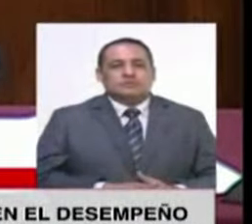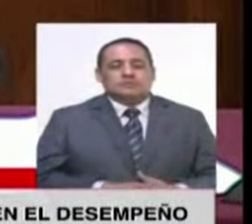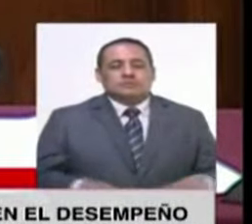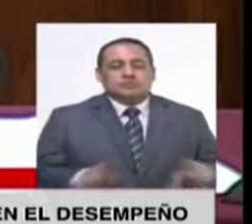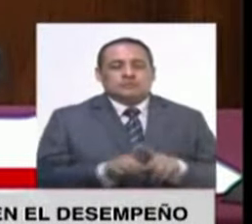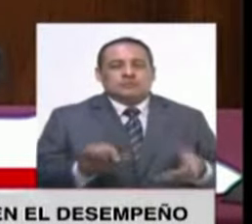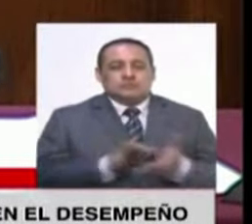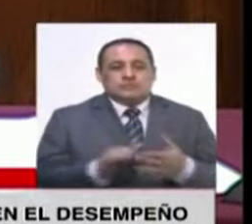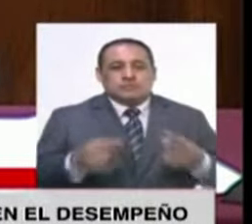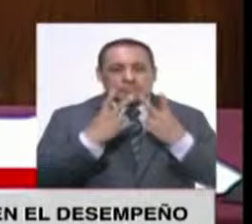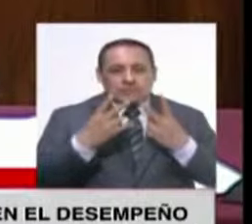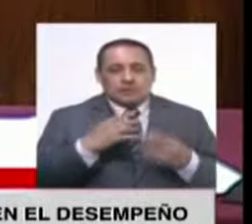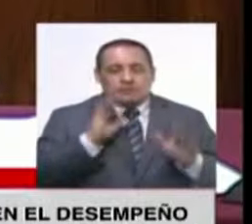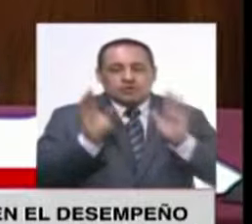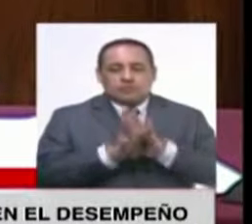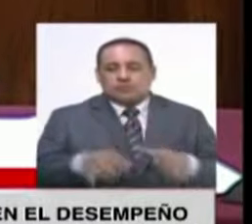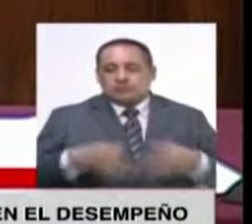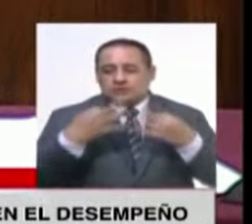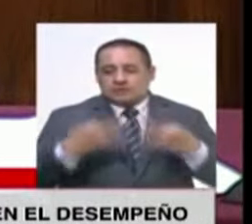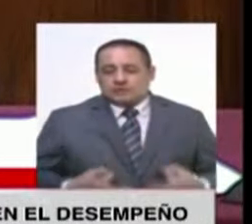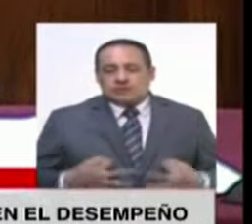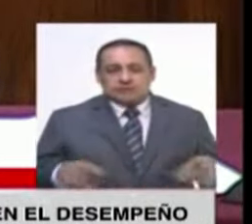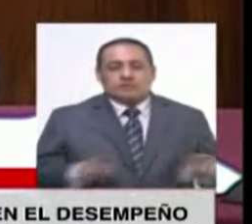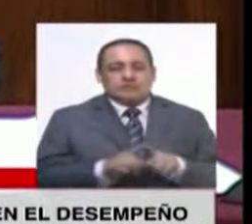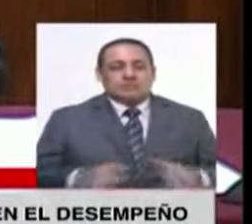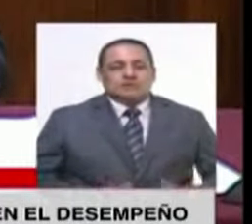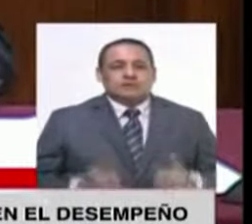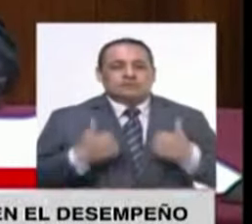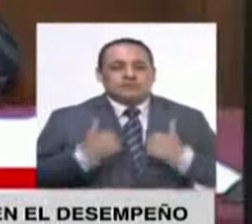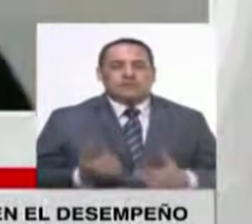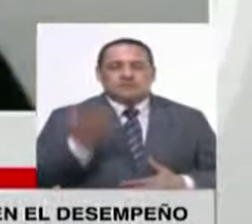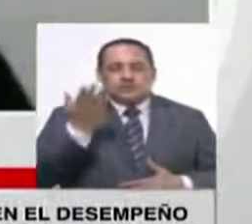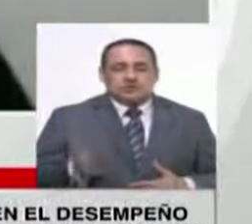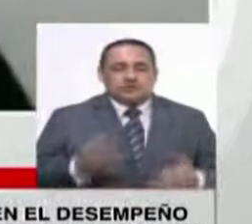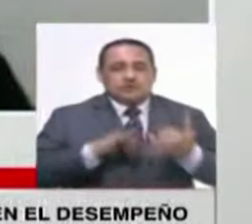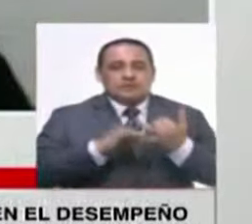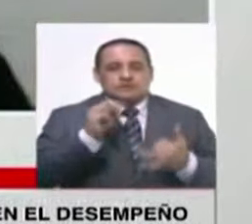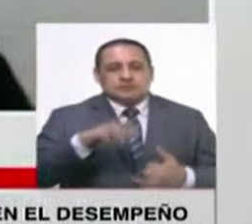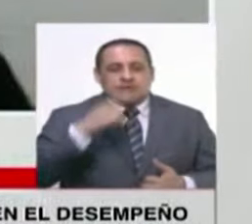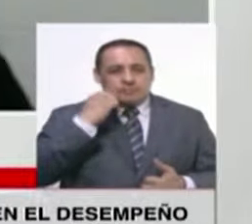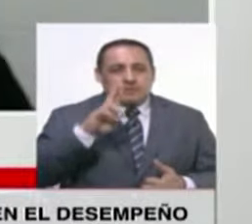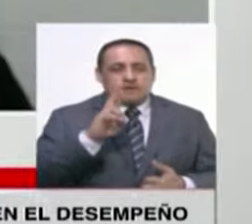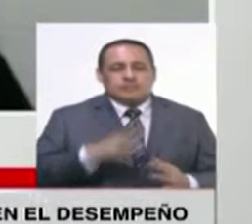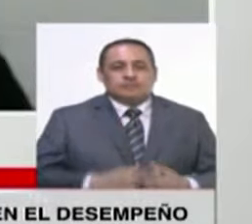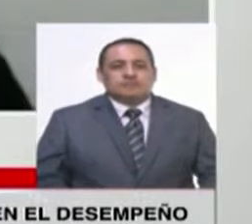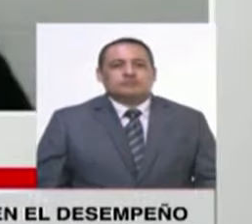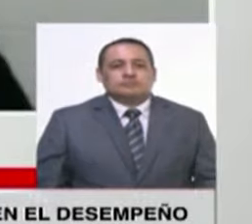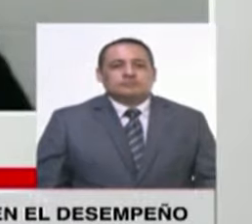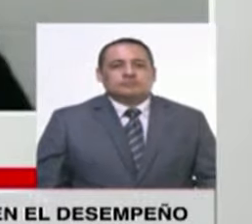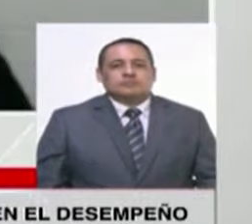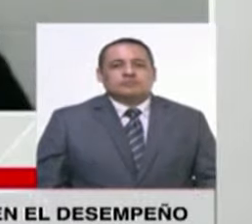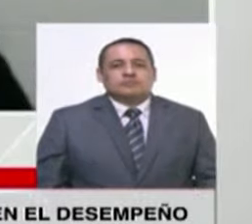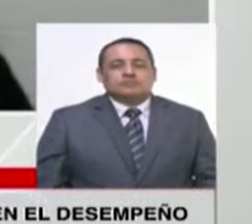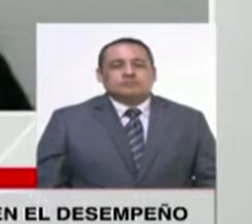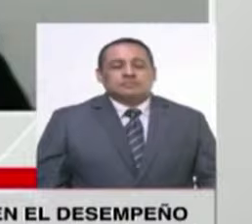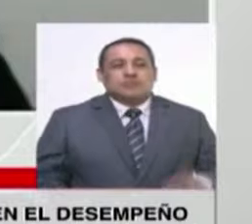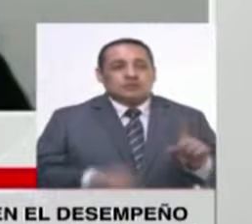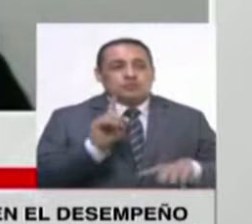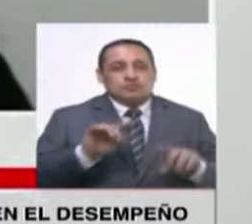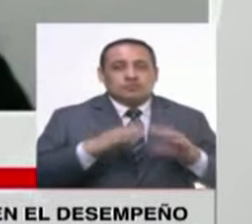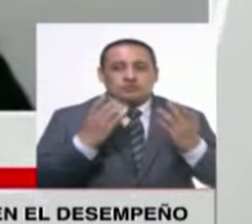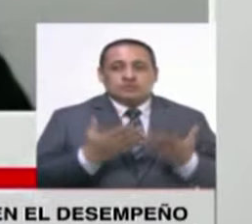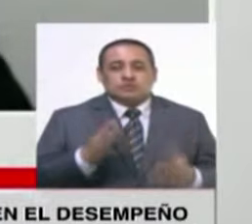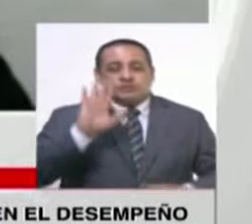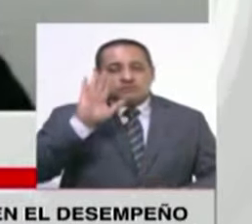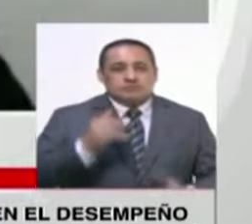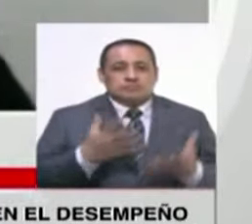a efectos de velar por la integridad física del señor Samir Villaverde. ¿Algún otro congresista